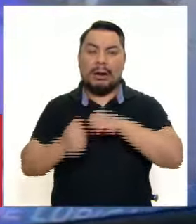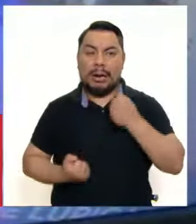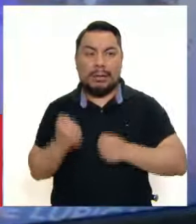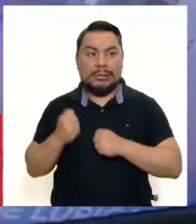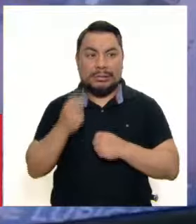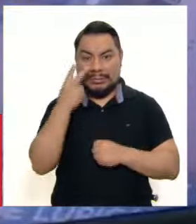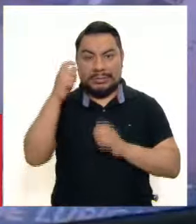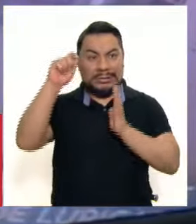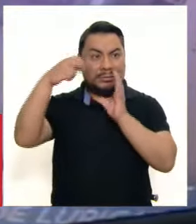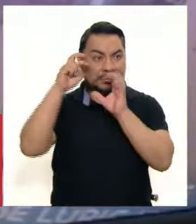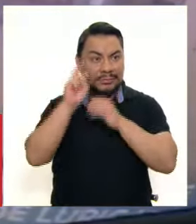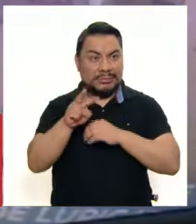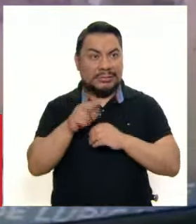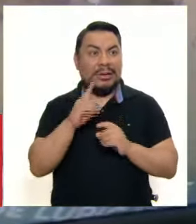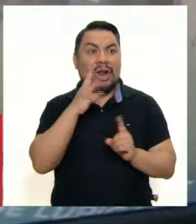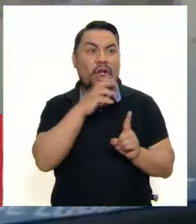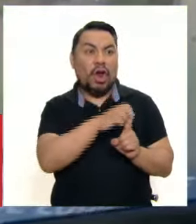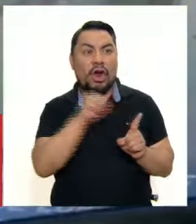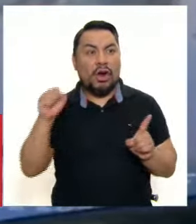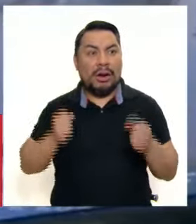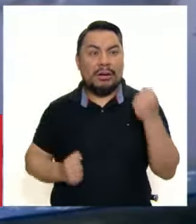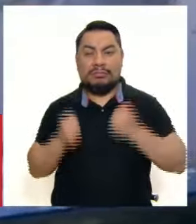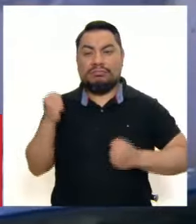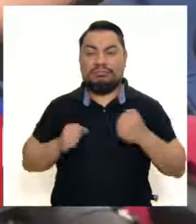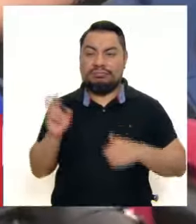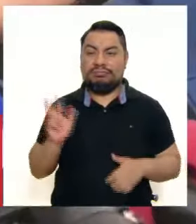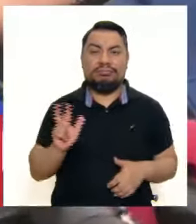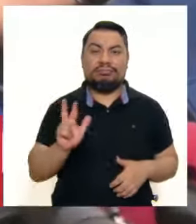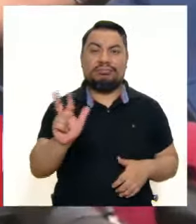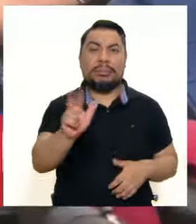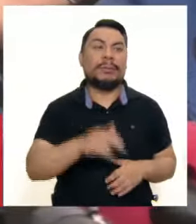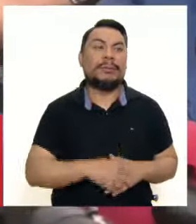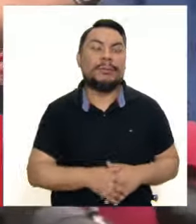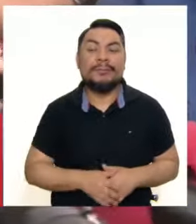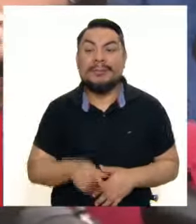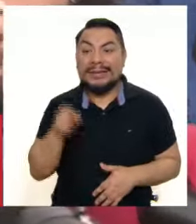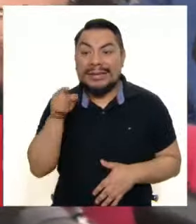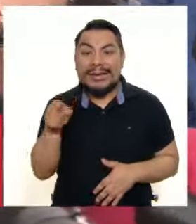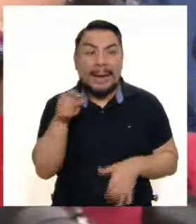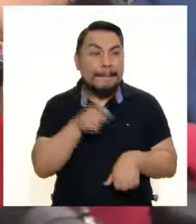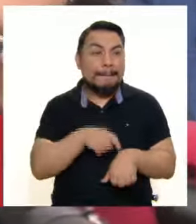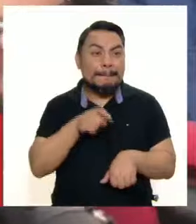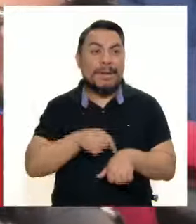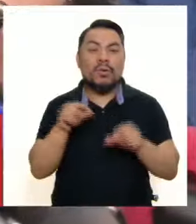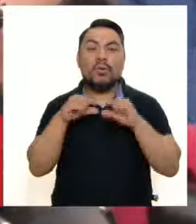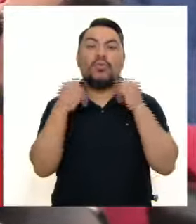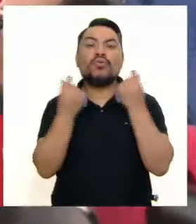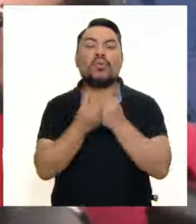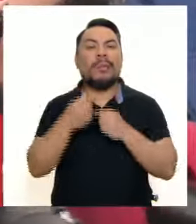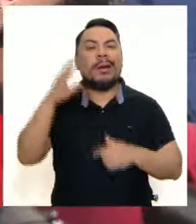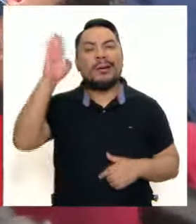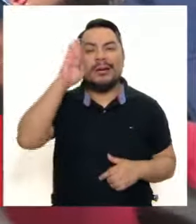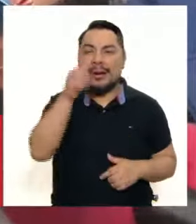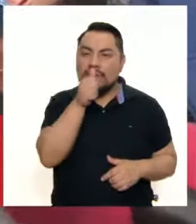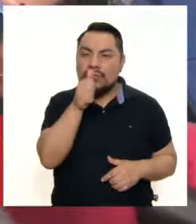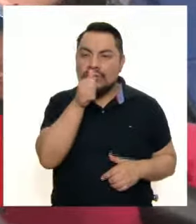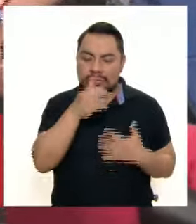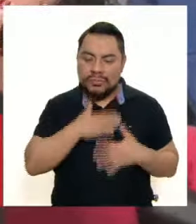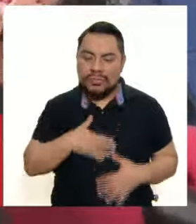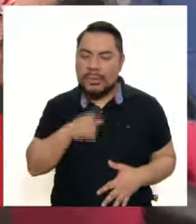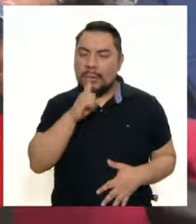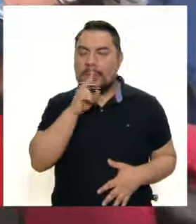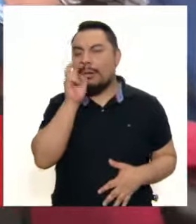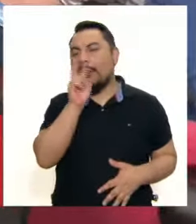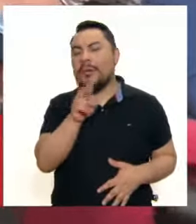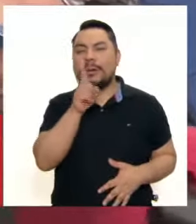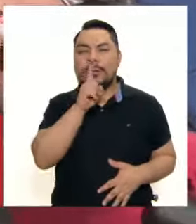como se ve en este video de una cámara de seguridad. En esos instantes, un grupo terna que está mimetizado,